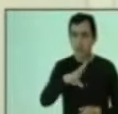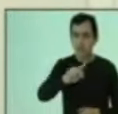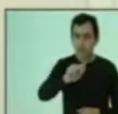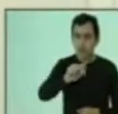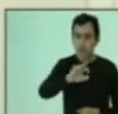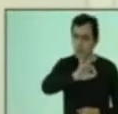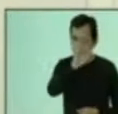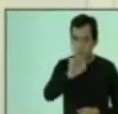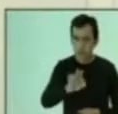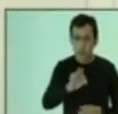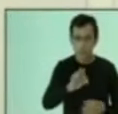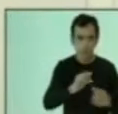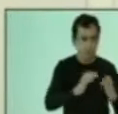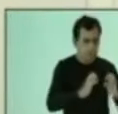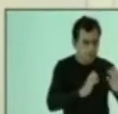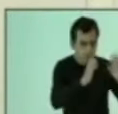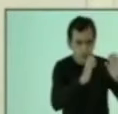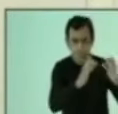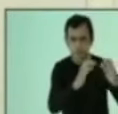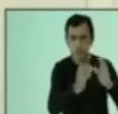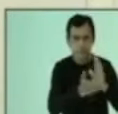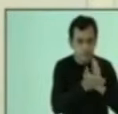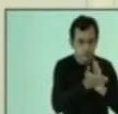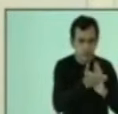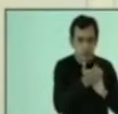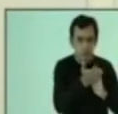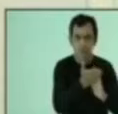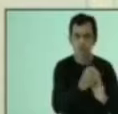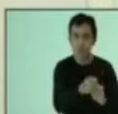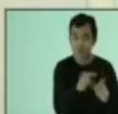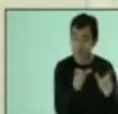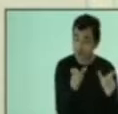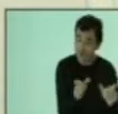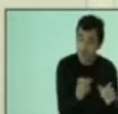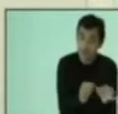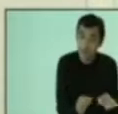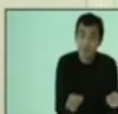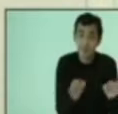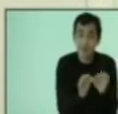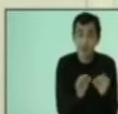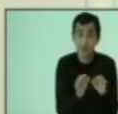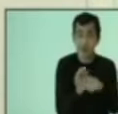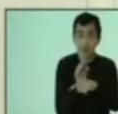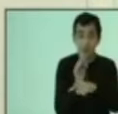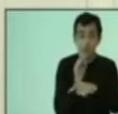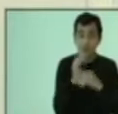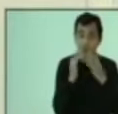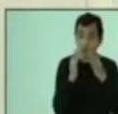adecuada, pero la seguridad es primordial. La mayoría de las escuelas no tienen un cercado